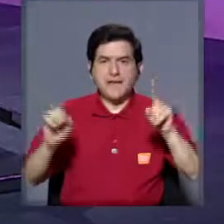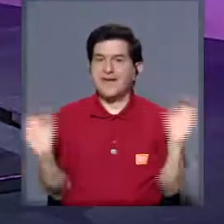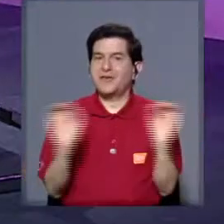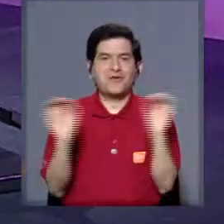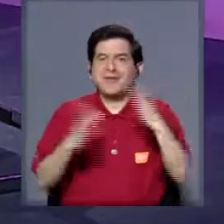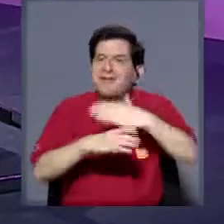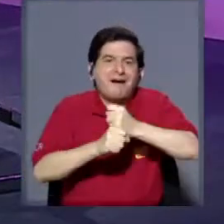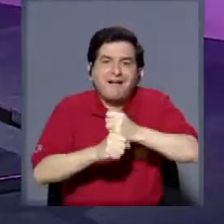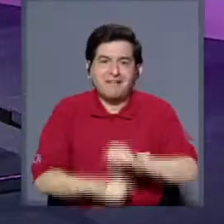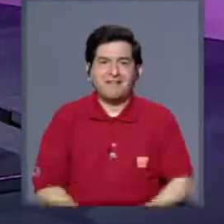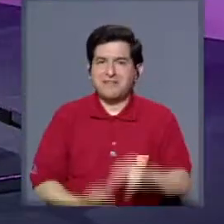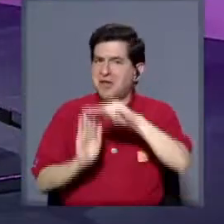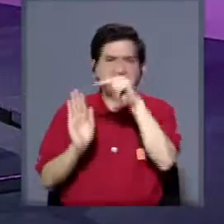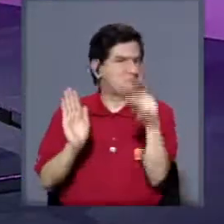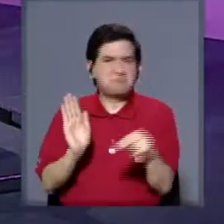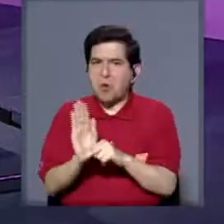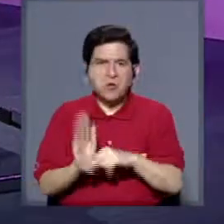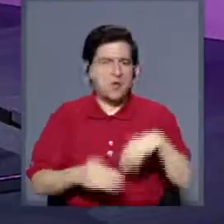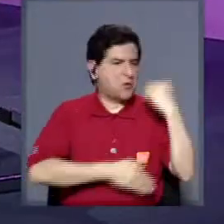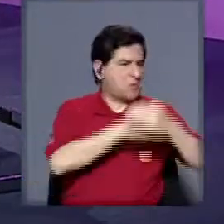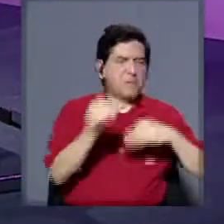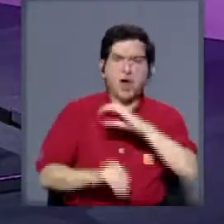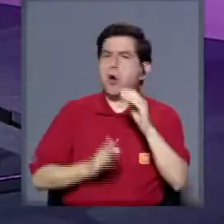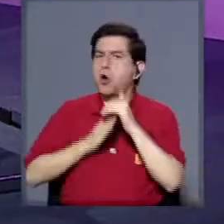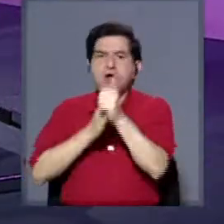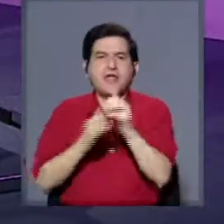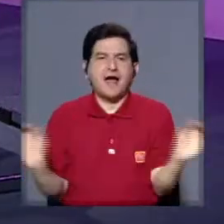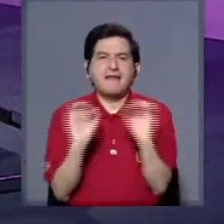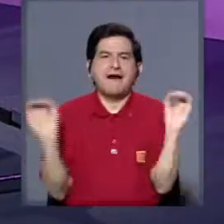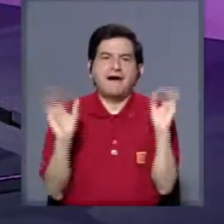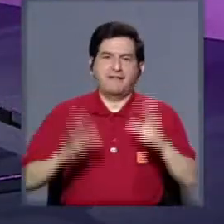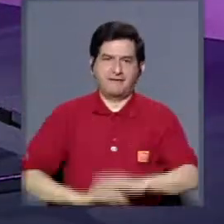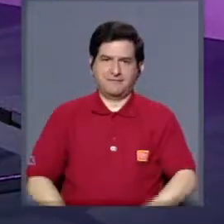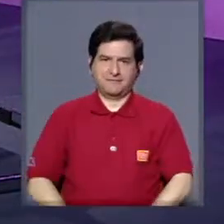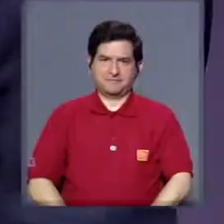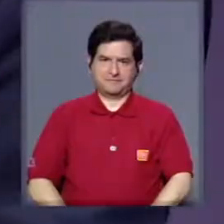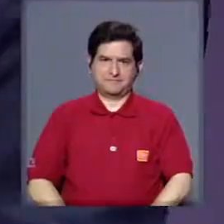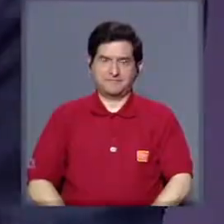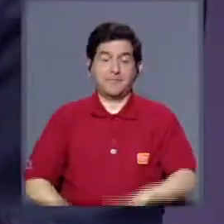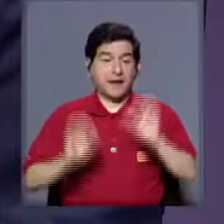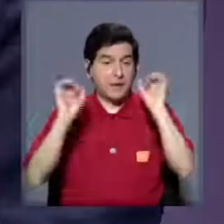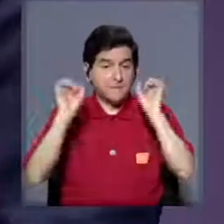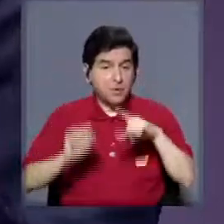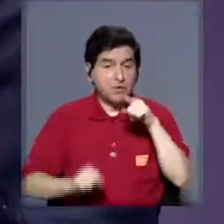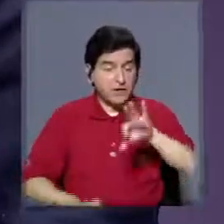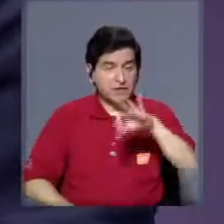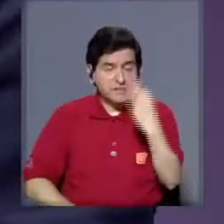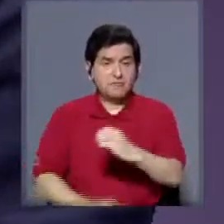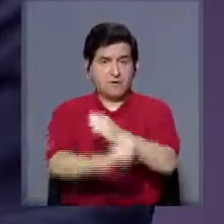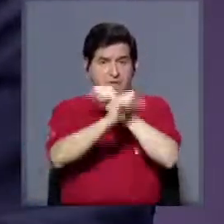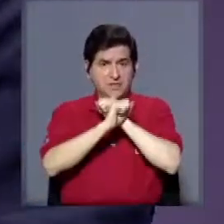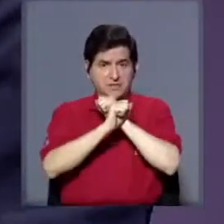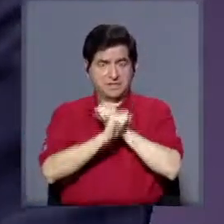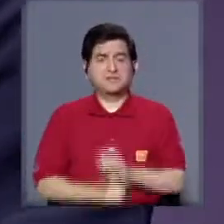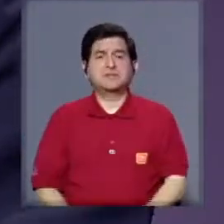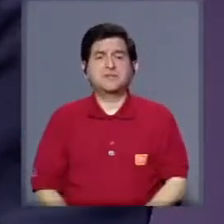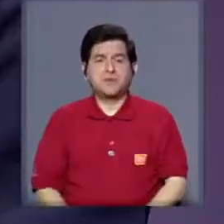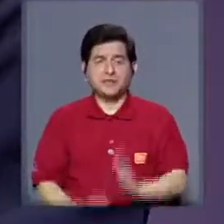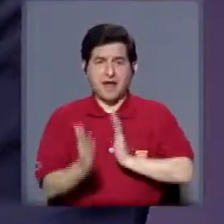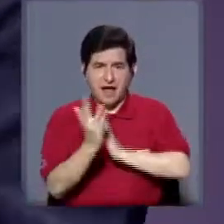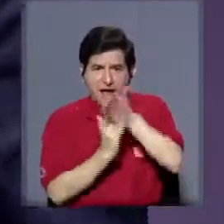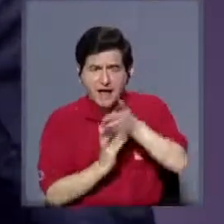nada ni norma ni protocolo ni guía verdad este para poder garantizar el acceso a las mujeres